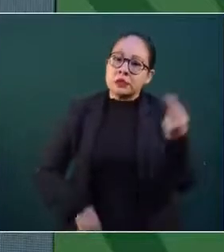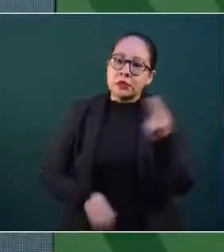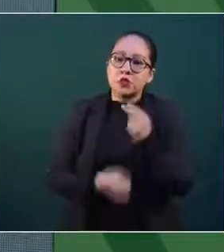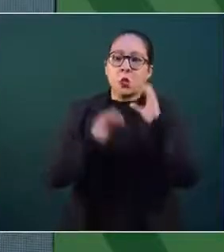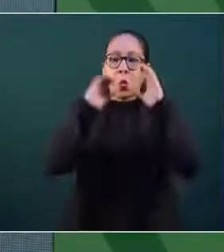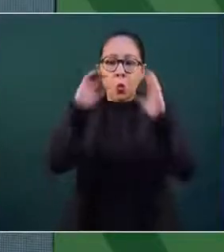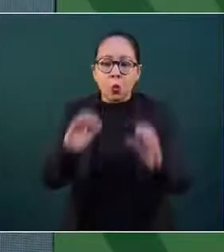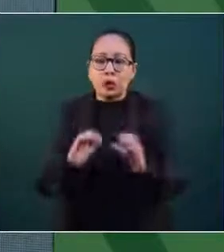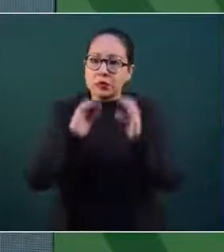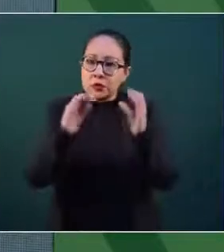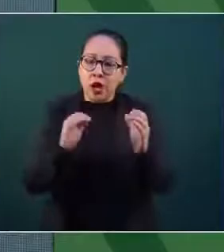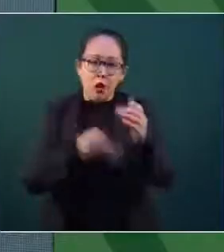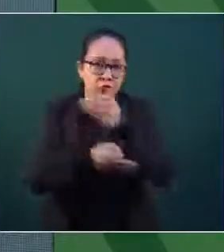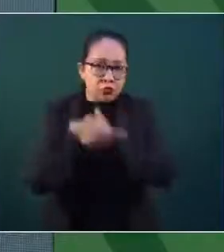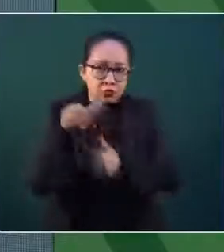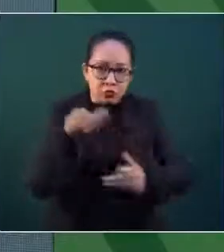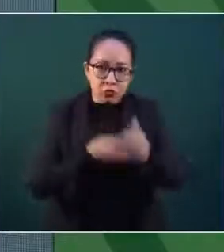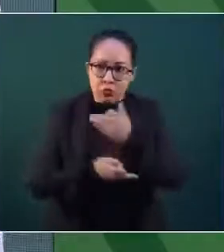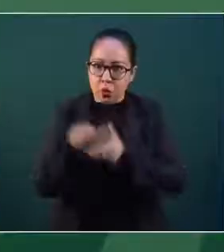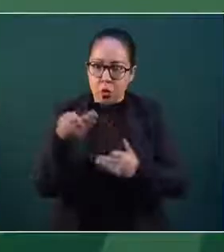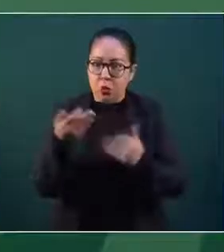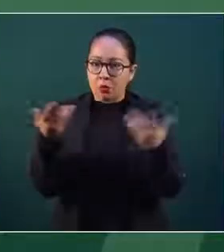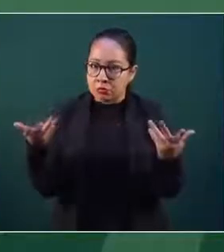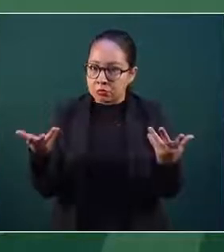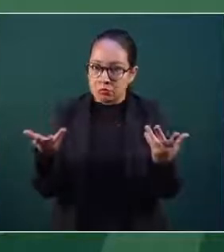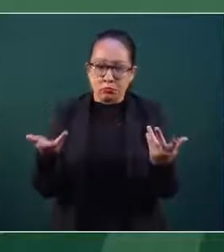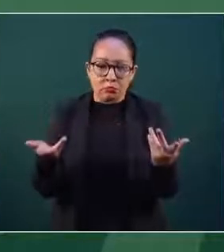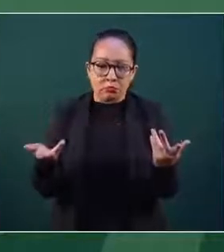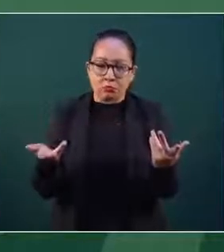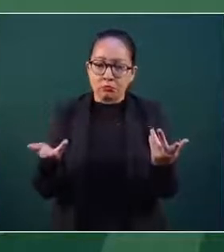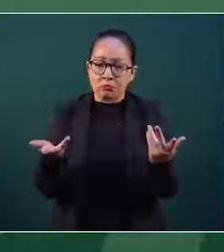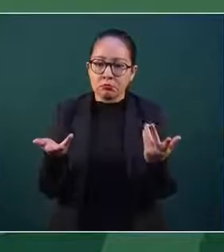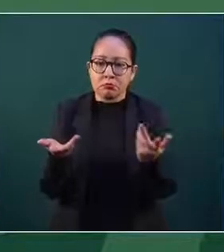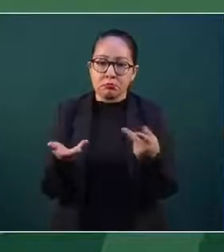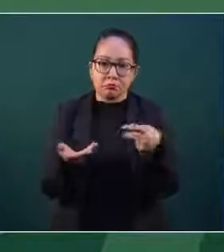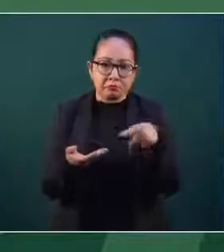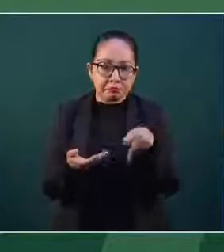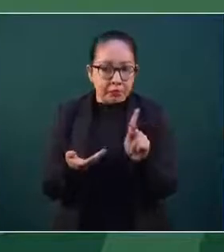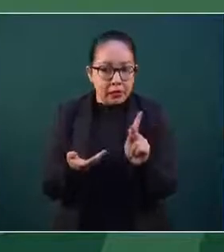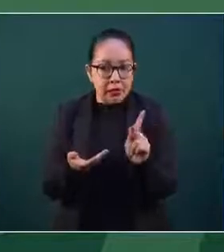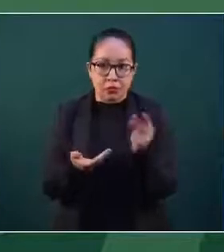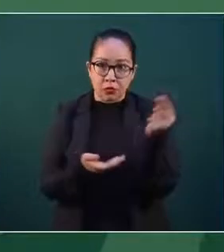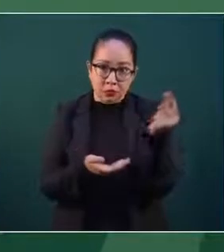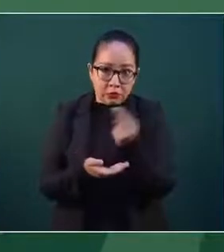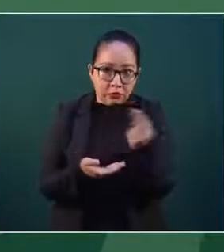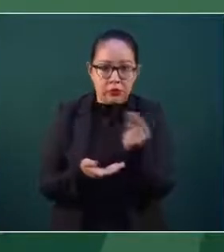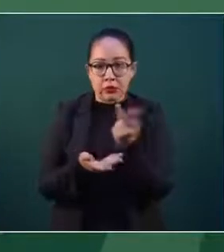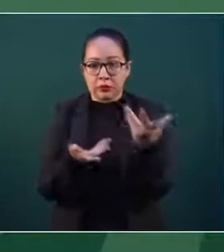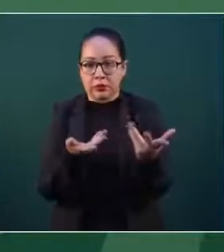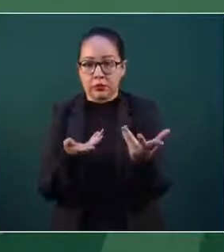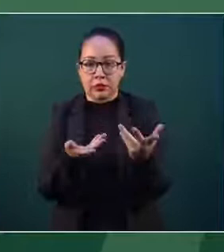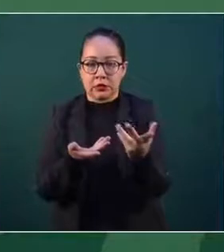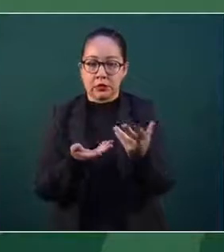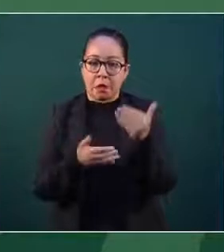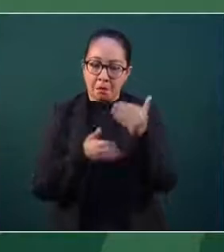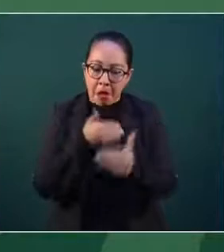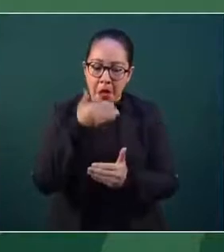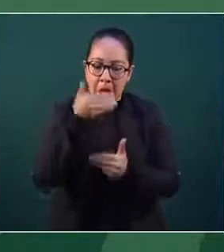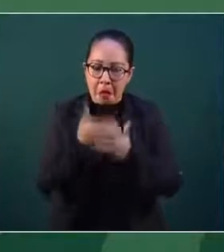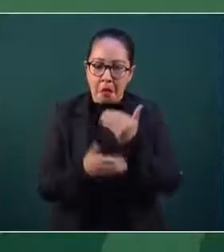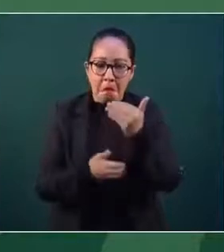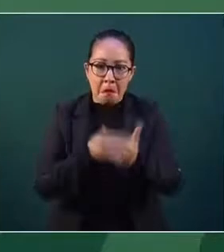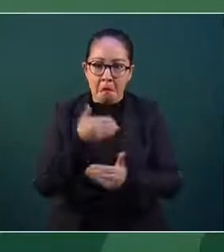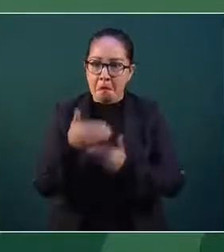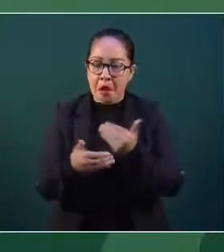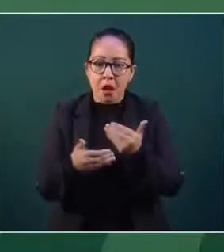todos, pero pues hay que salir adelante como está